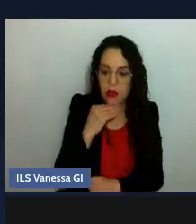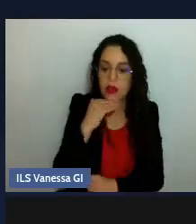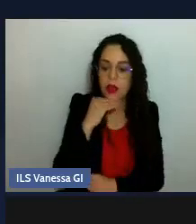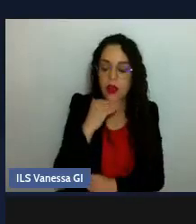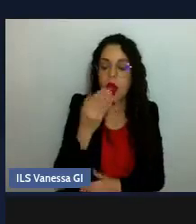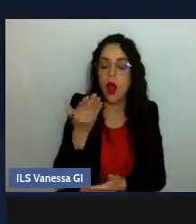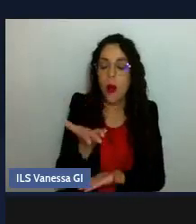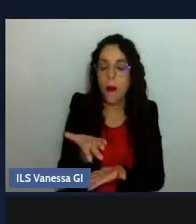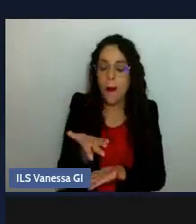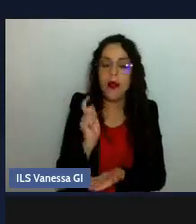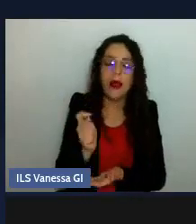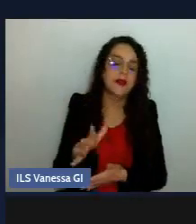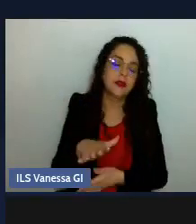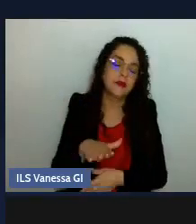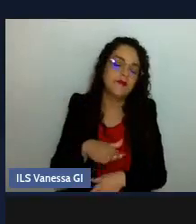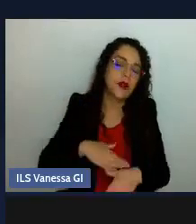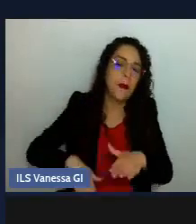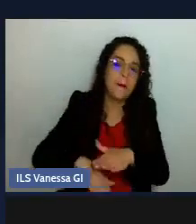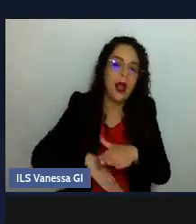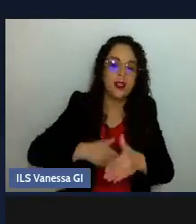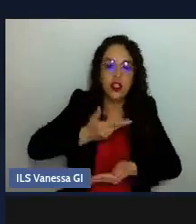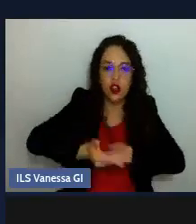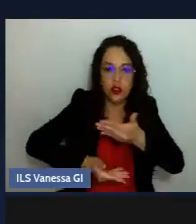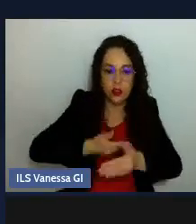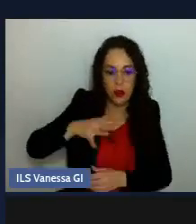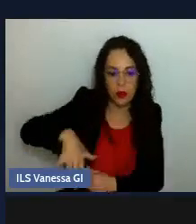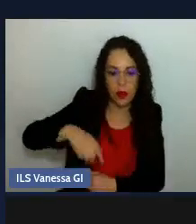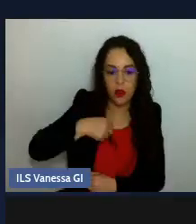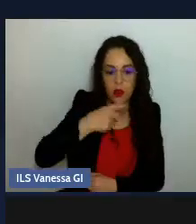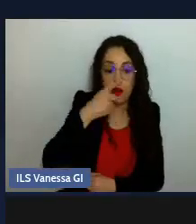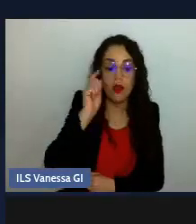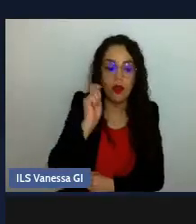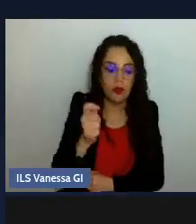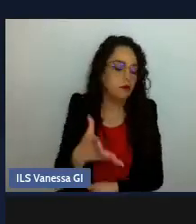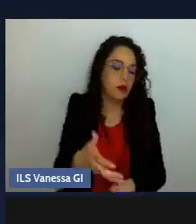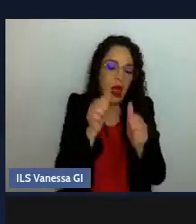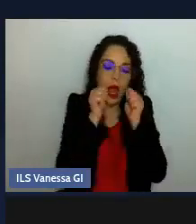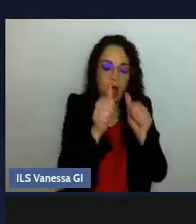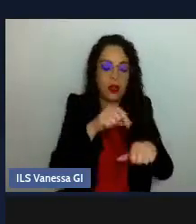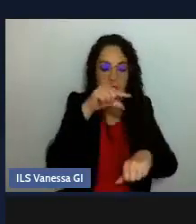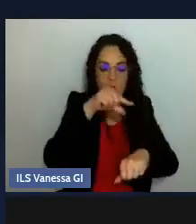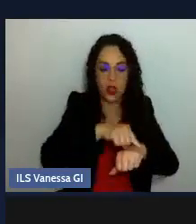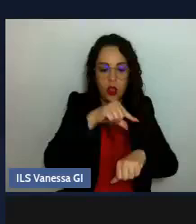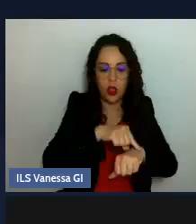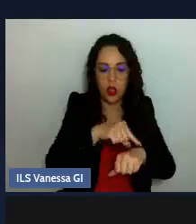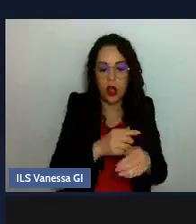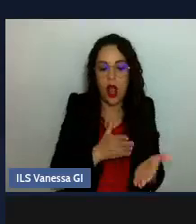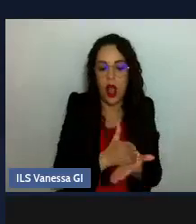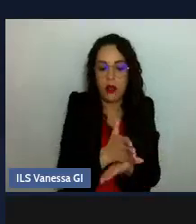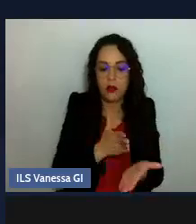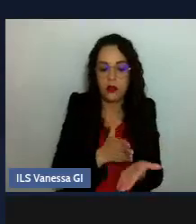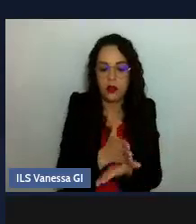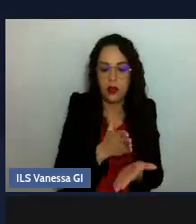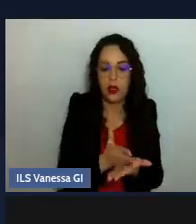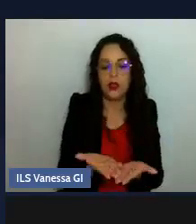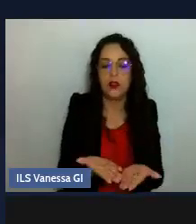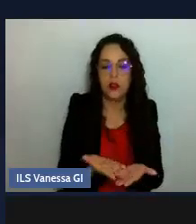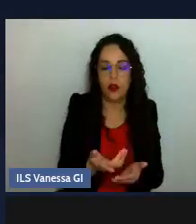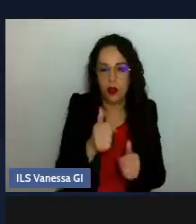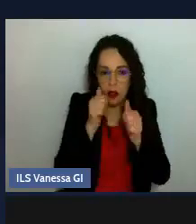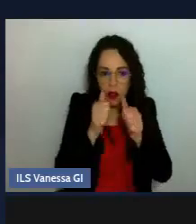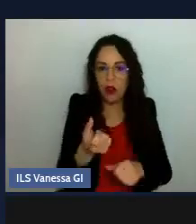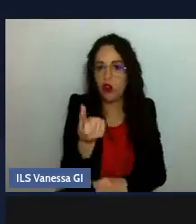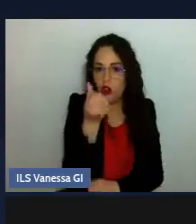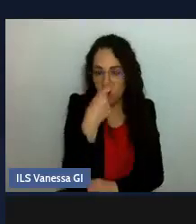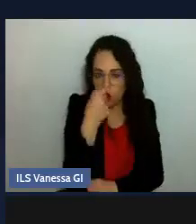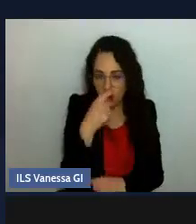ya se habían planteado anteriormente, que es el sistema de salud, ¿no? Que tenga acceso a medicamentos,